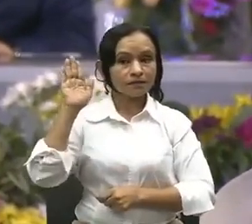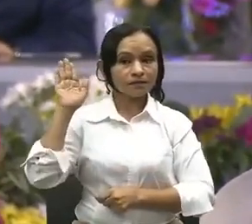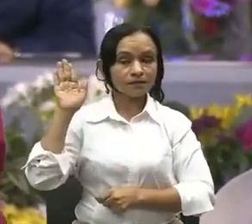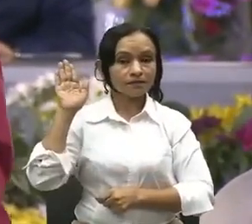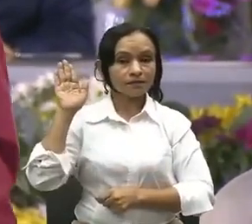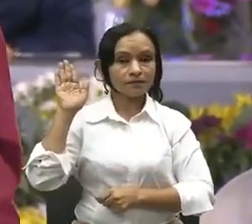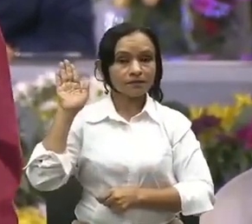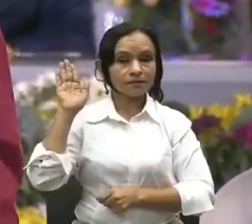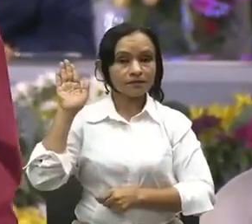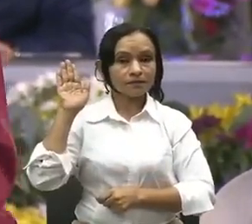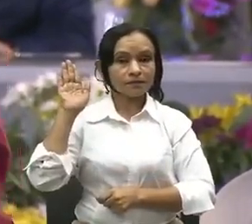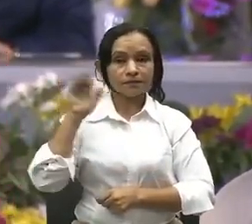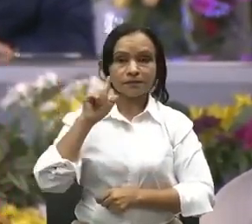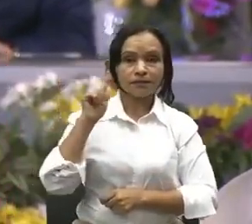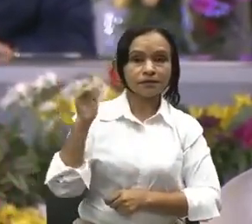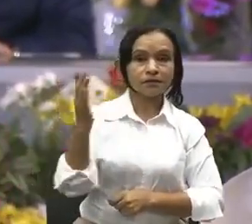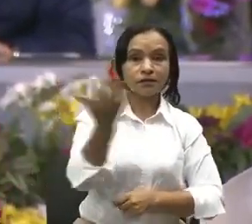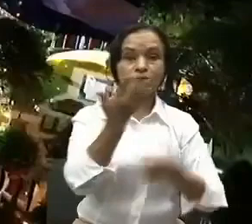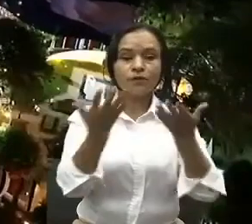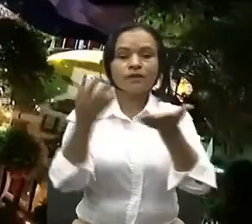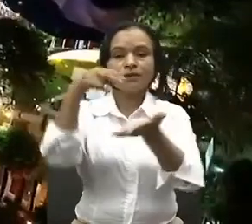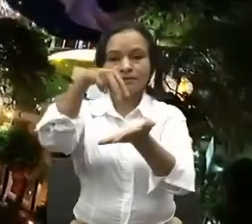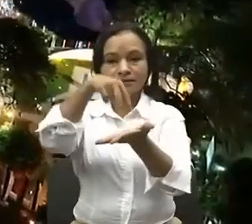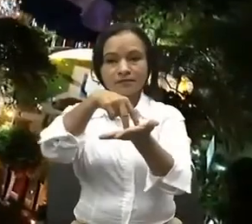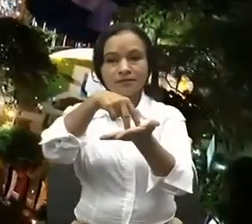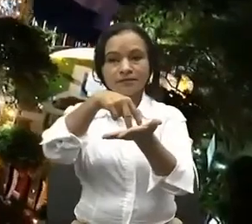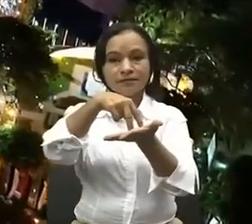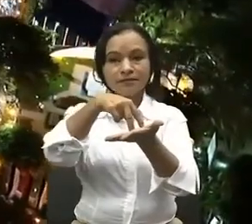juramentamos, y les pido que todos se pongan de pie,